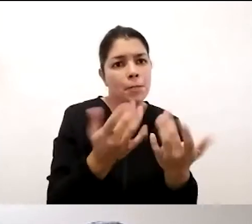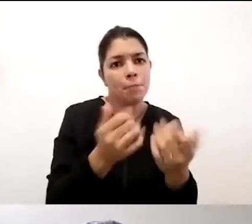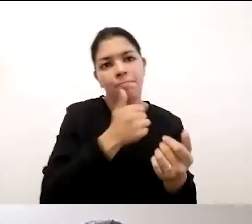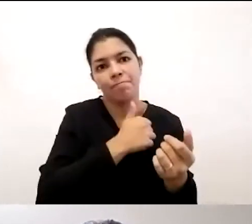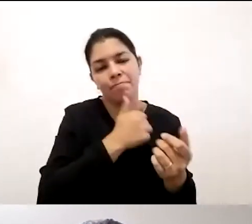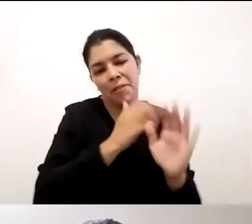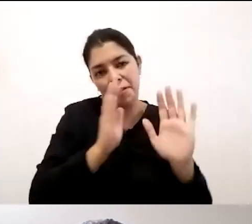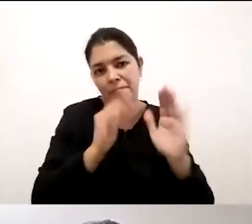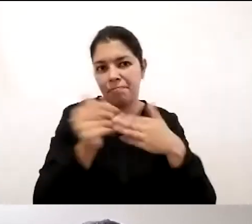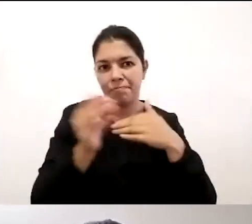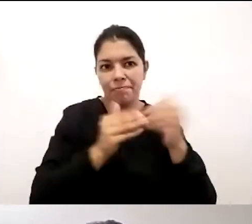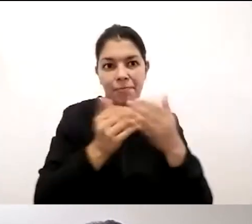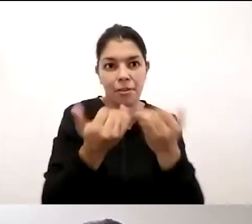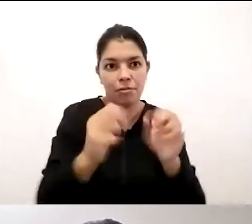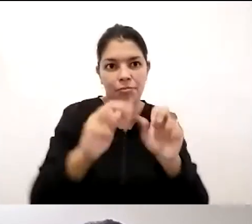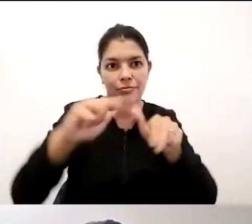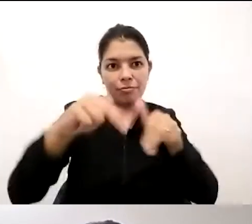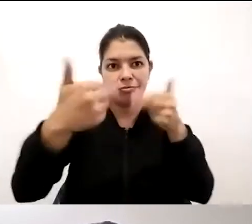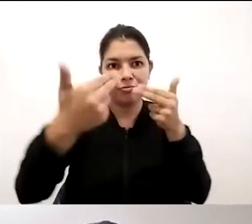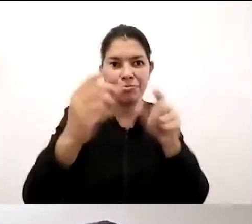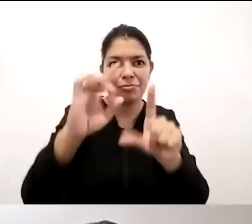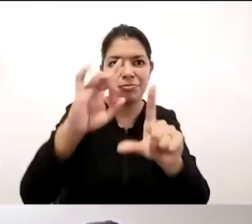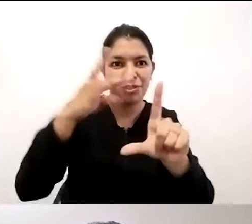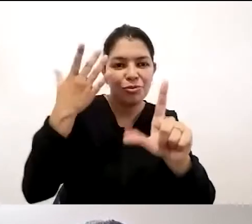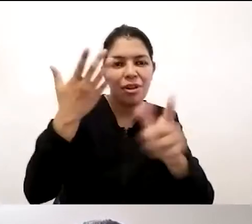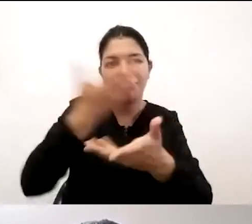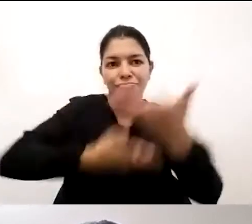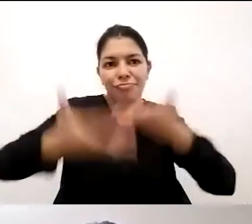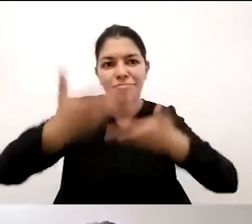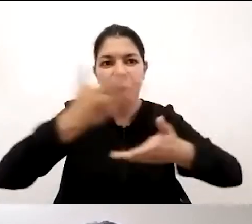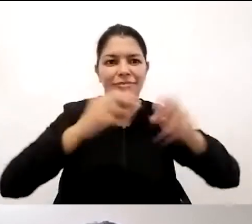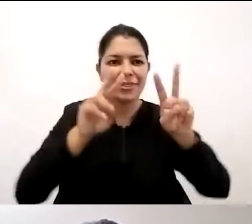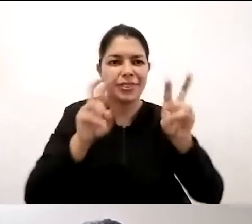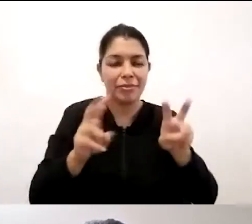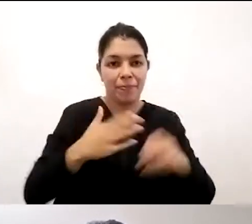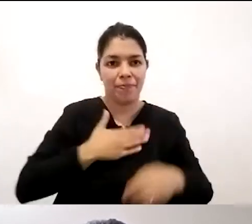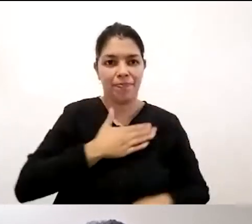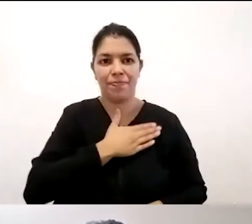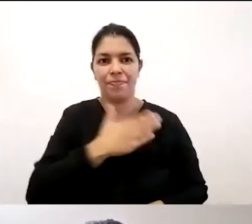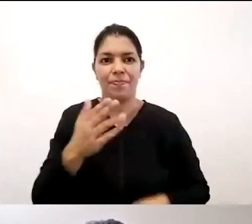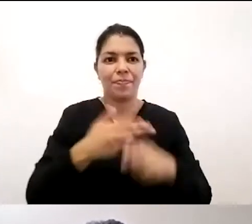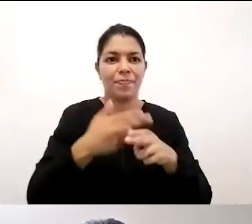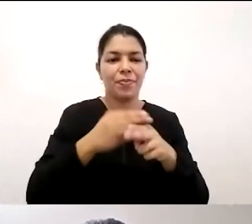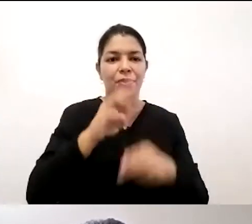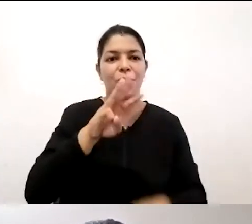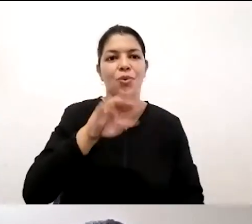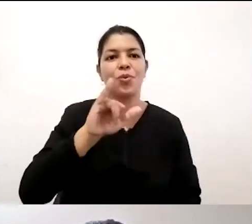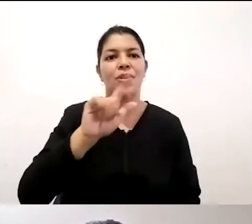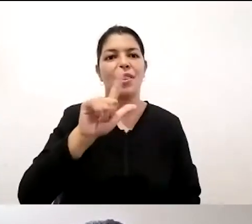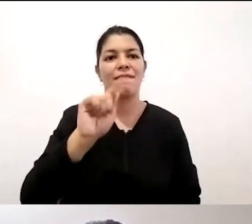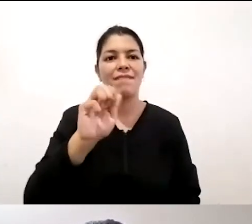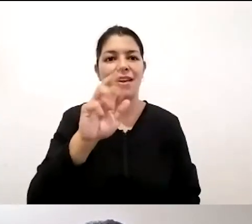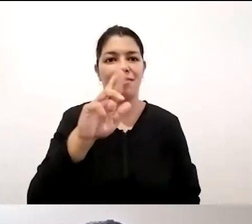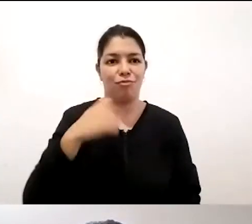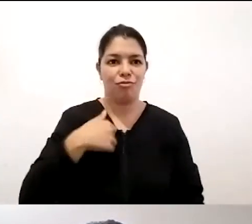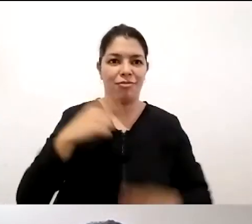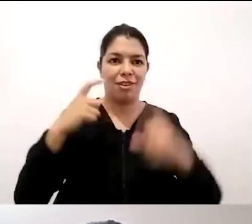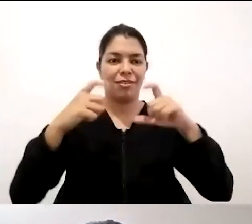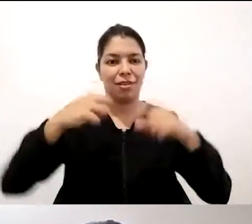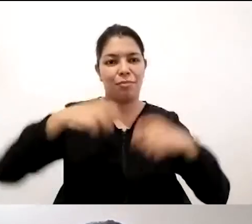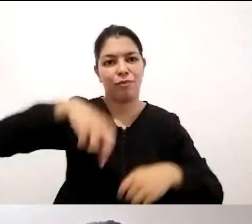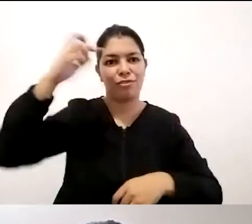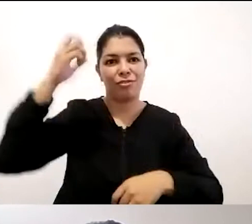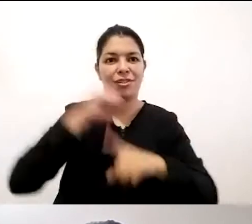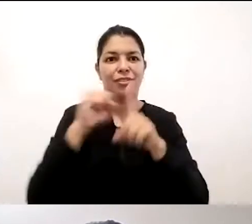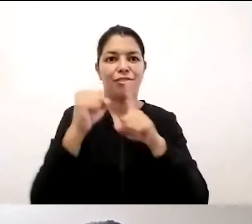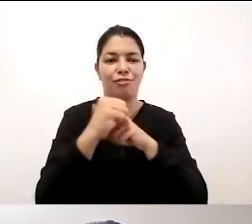hablar sobre diferentes temas y contactarnos. Mi nombre es Wilfer Aldana, soy el profesional psicosocial para Caquetá. Mi nombre es